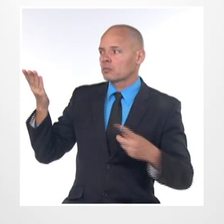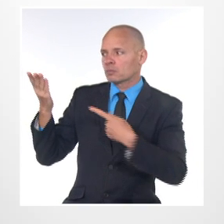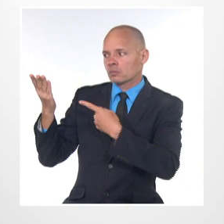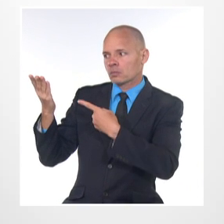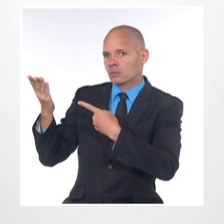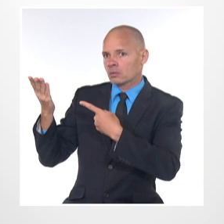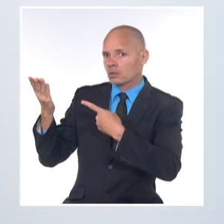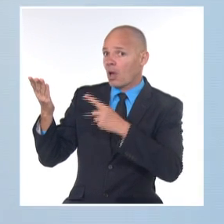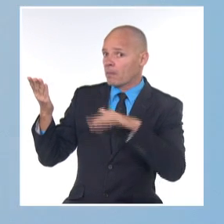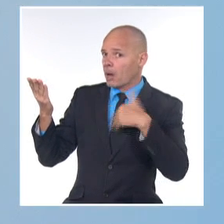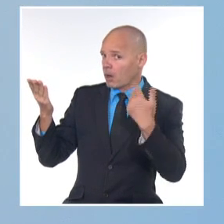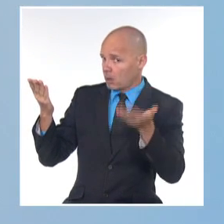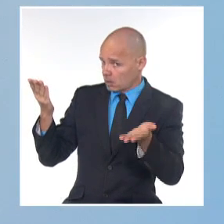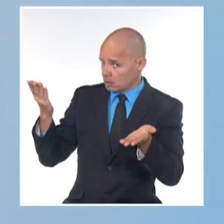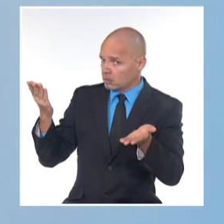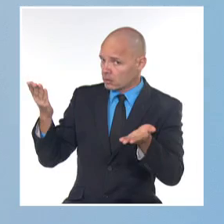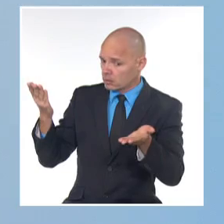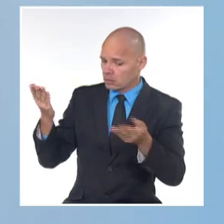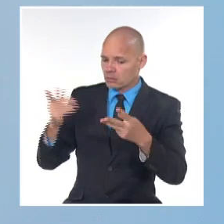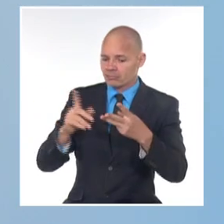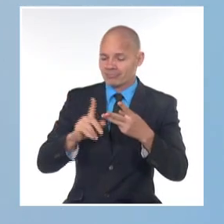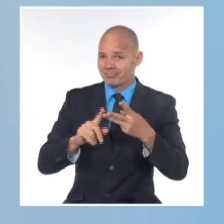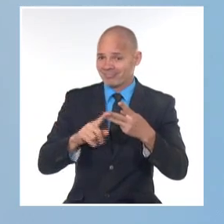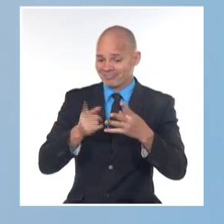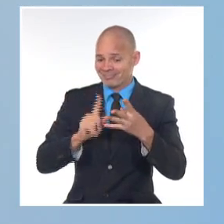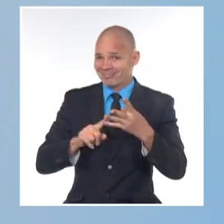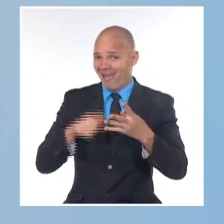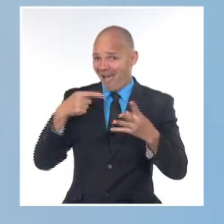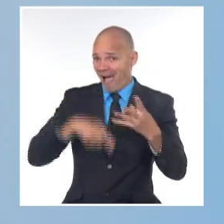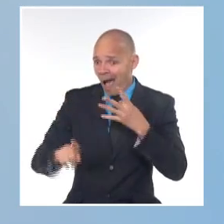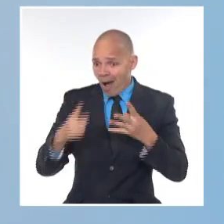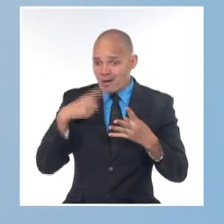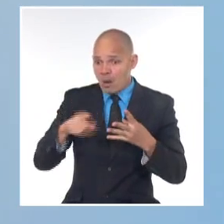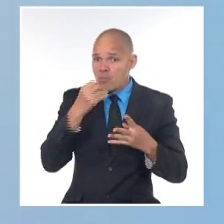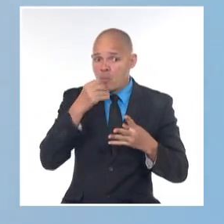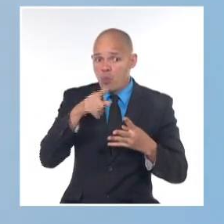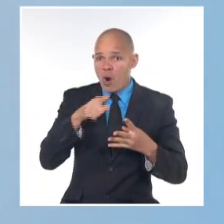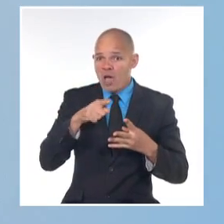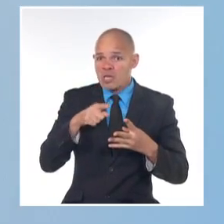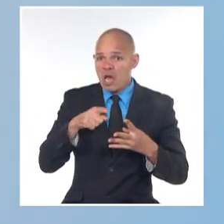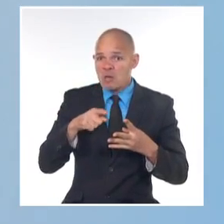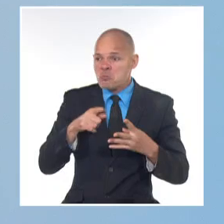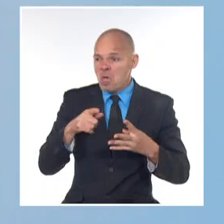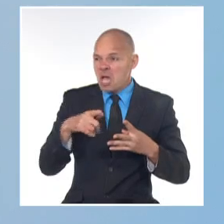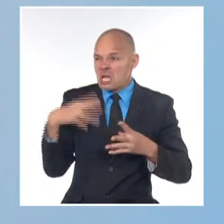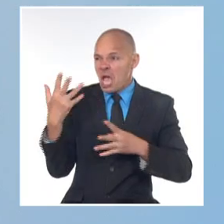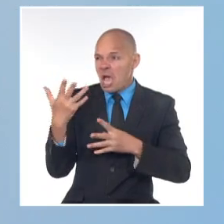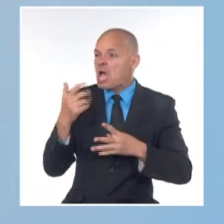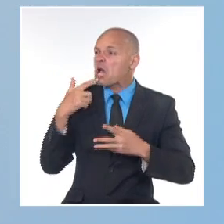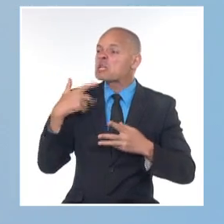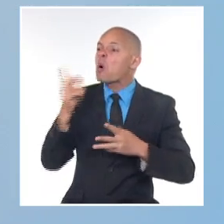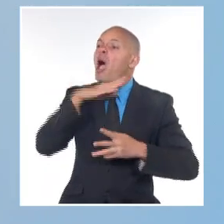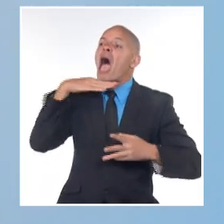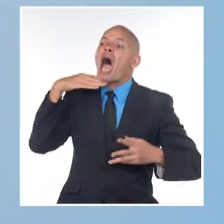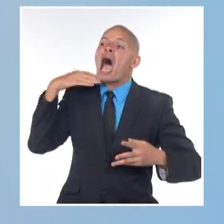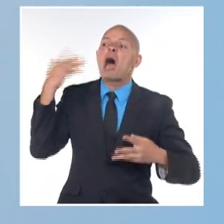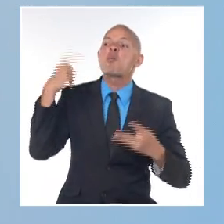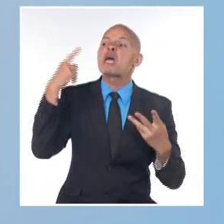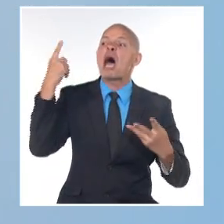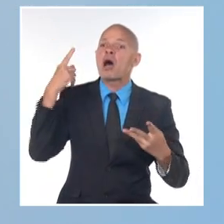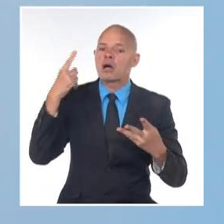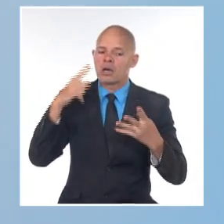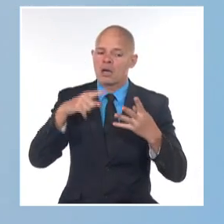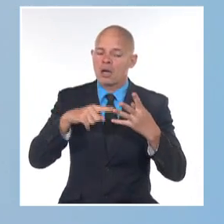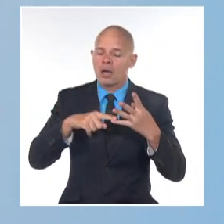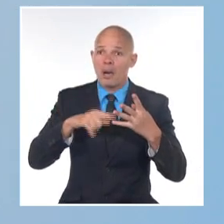ese mismo, como tú decías, el calentamiento, entre entonces a la violencia o entre a la intimidación, ya estaríamos en otro delito que incluso en el